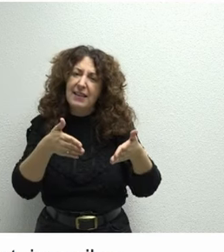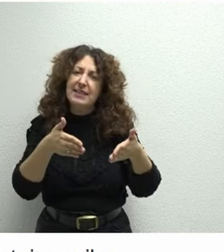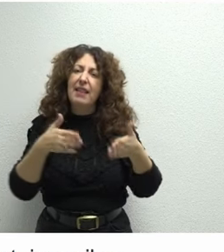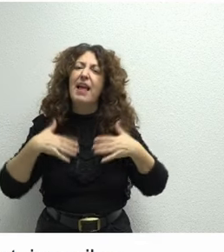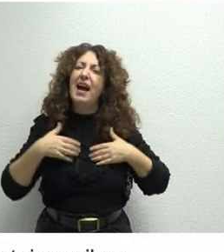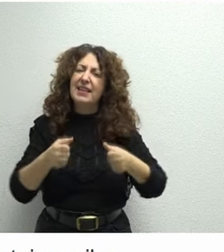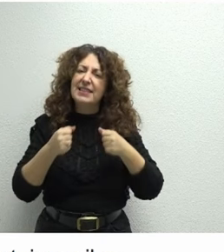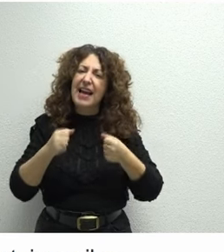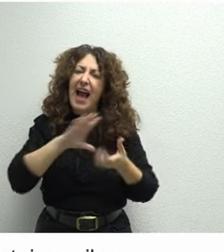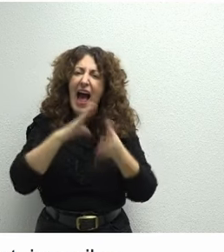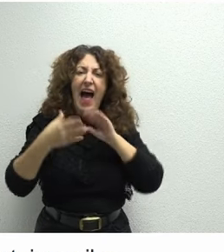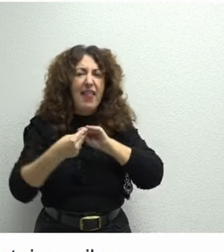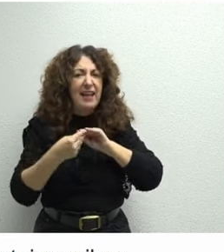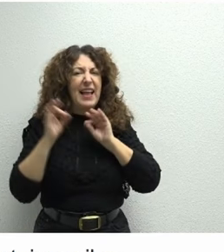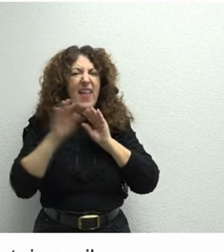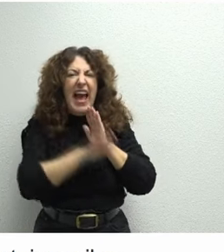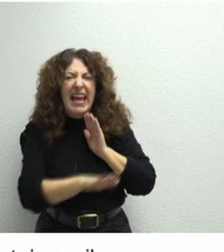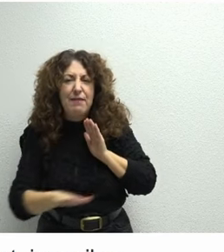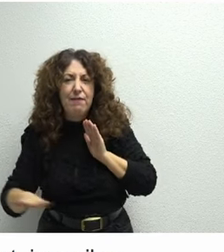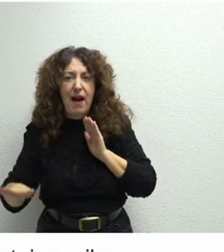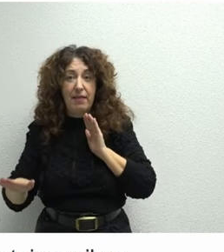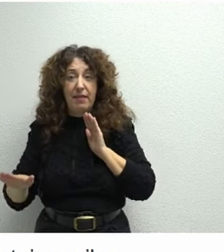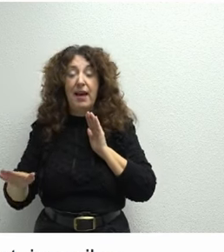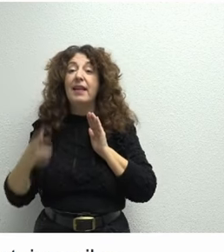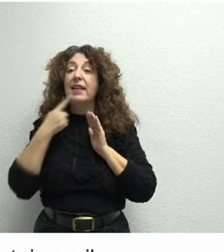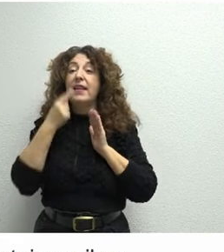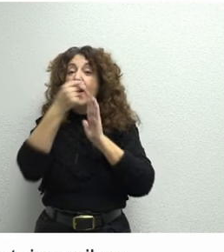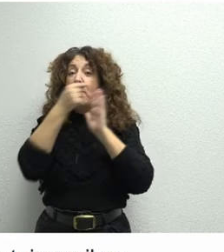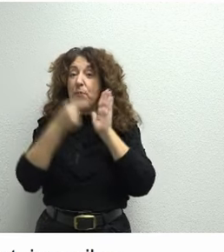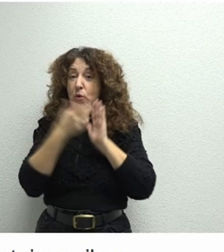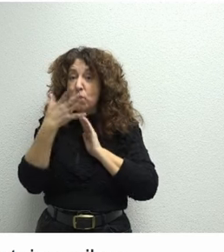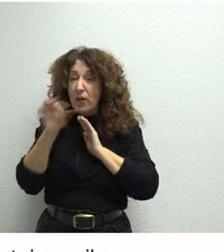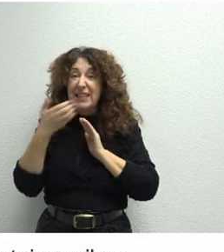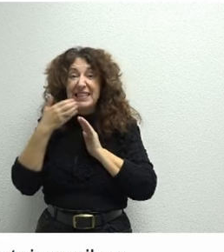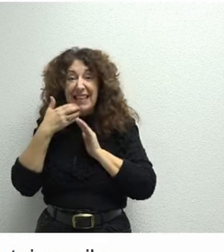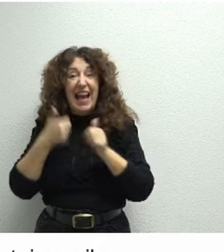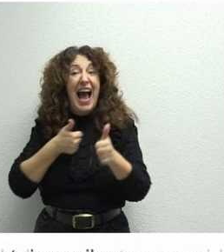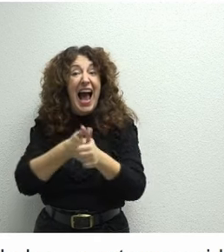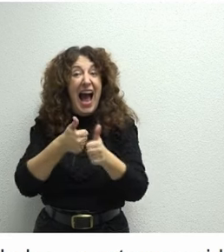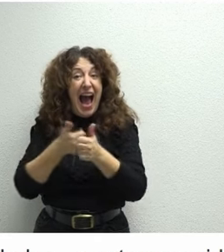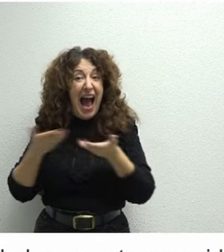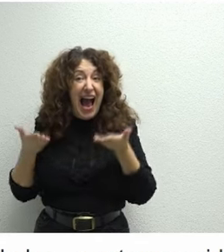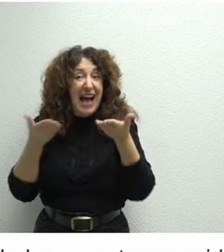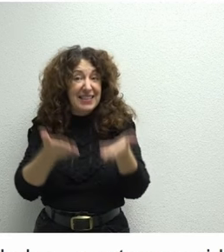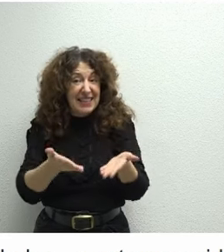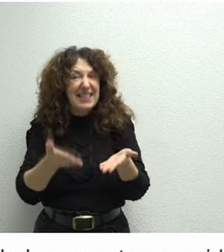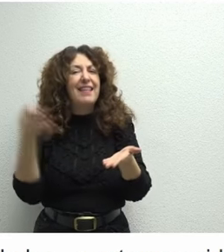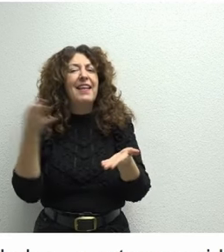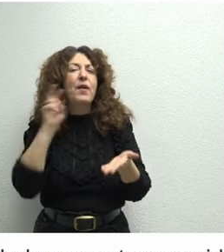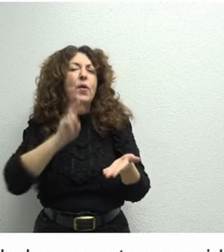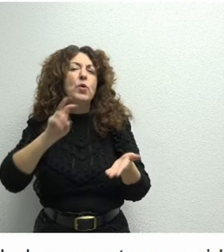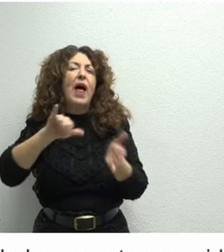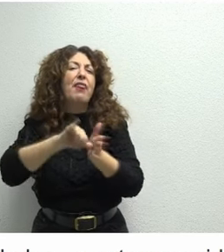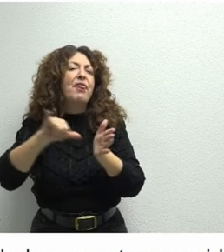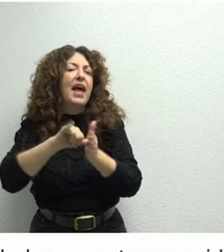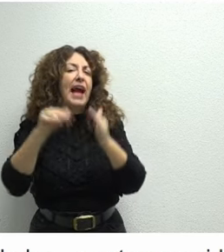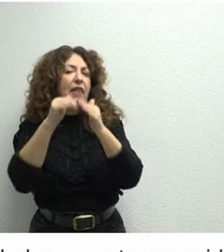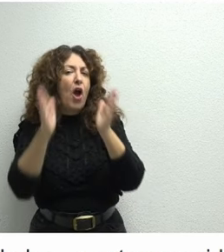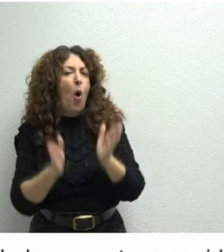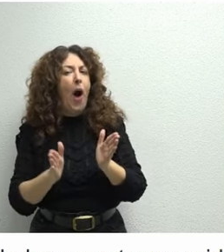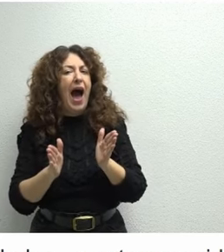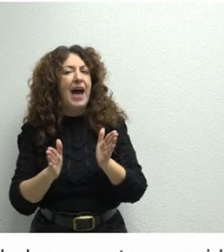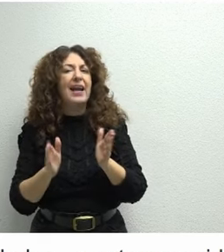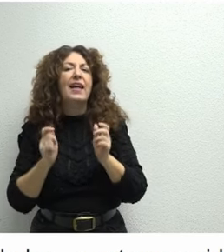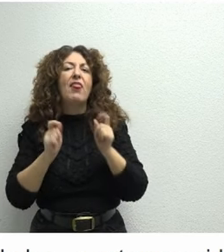punto 50 subrayo en los casos en los que sea posible la asistencia debe prestarse cerca del hogar o en un Ambiente familiar por